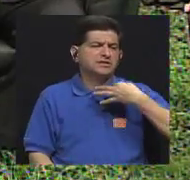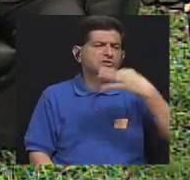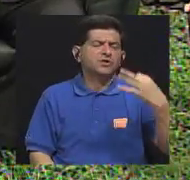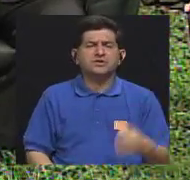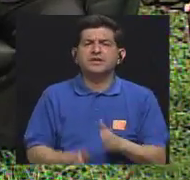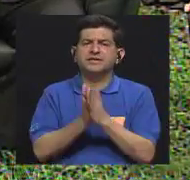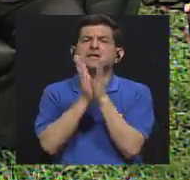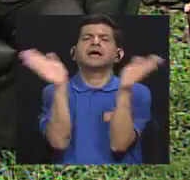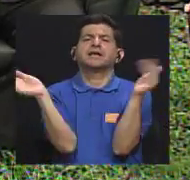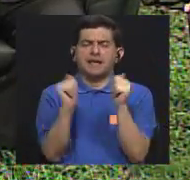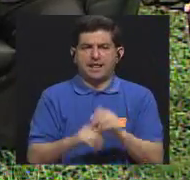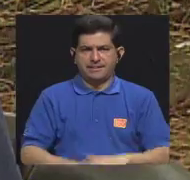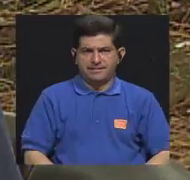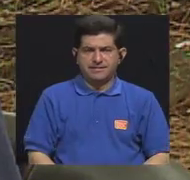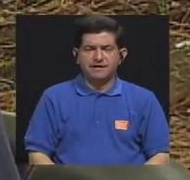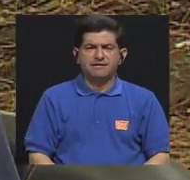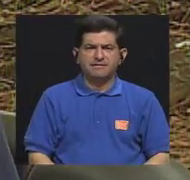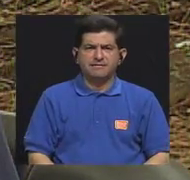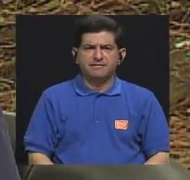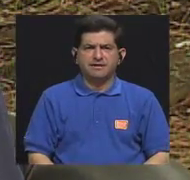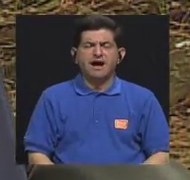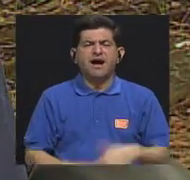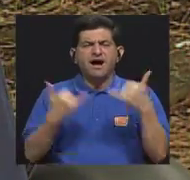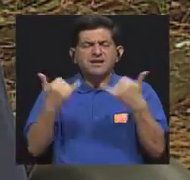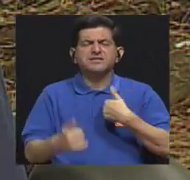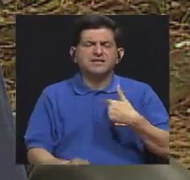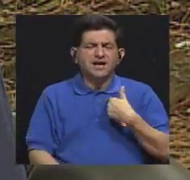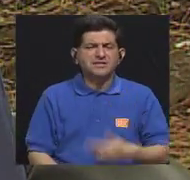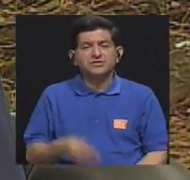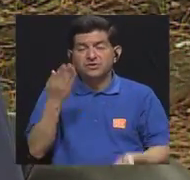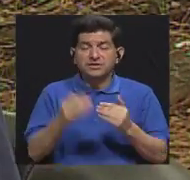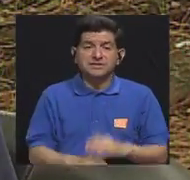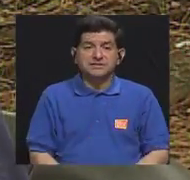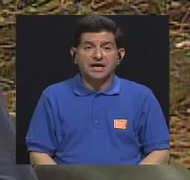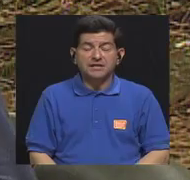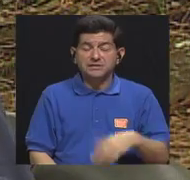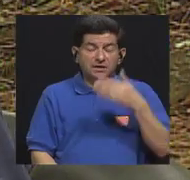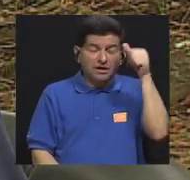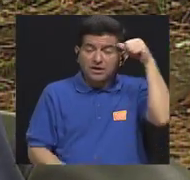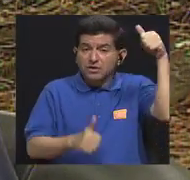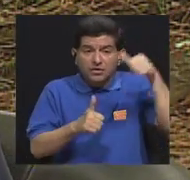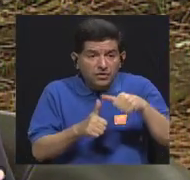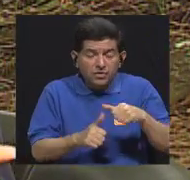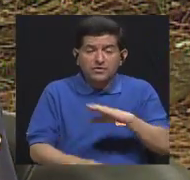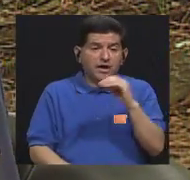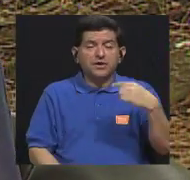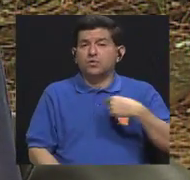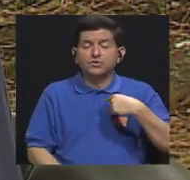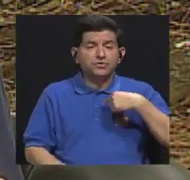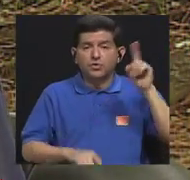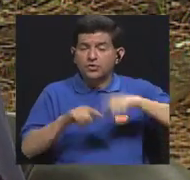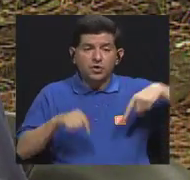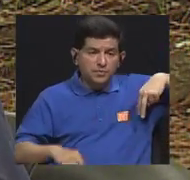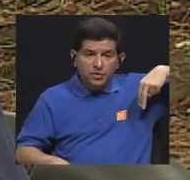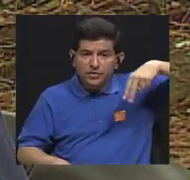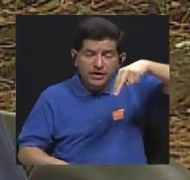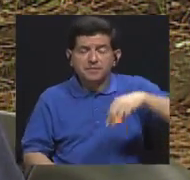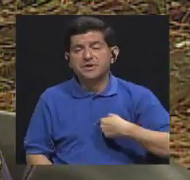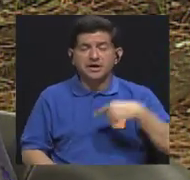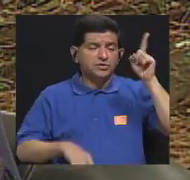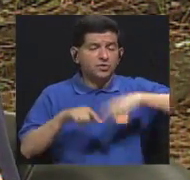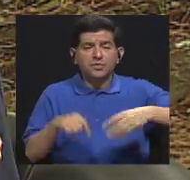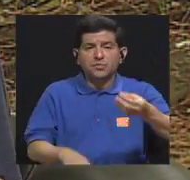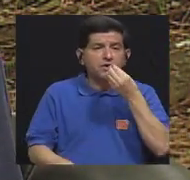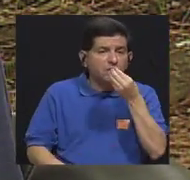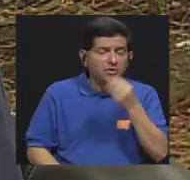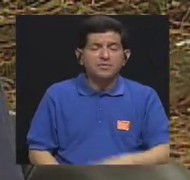y generalidades, ¿verdad? Como, ay, ya estoy chochando, ¿verdad? Porque soy viejo, ya no puedo caminar, ya no puedo hacer esto, ya no puedo comer,